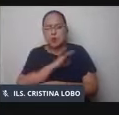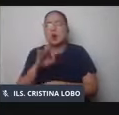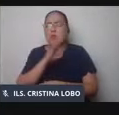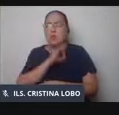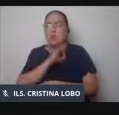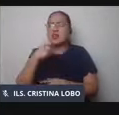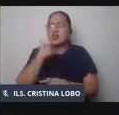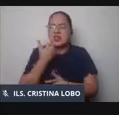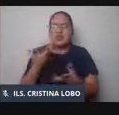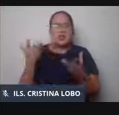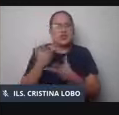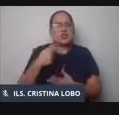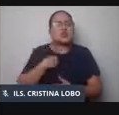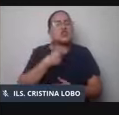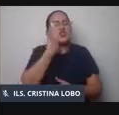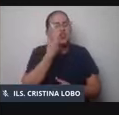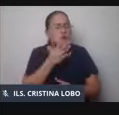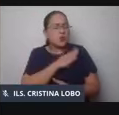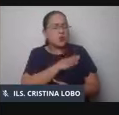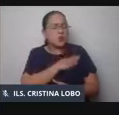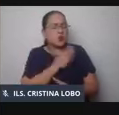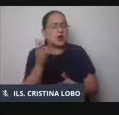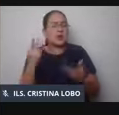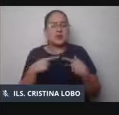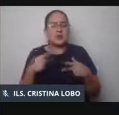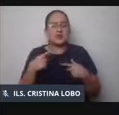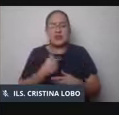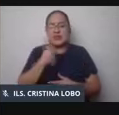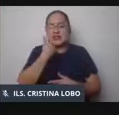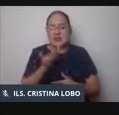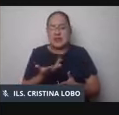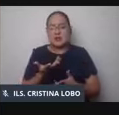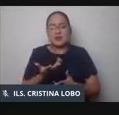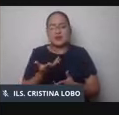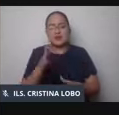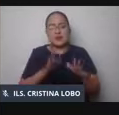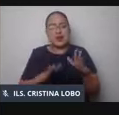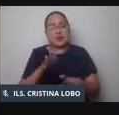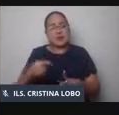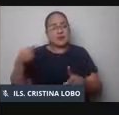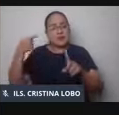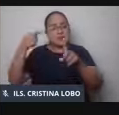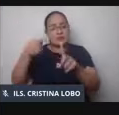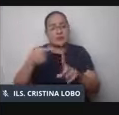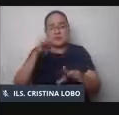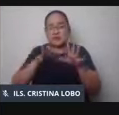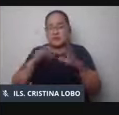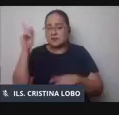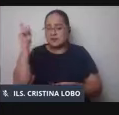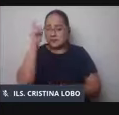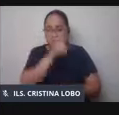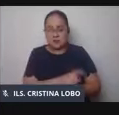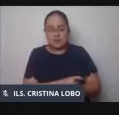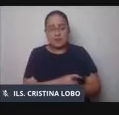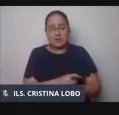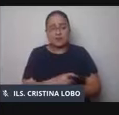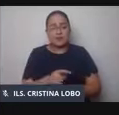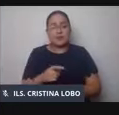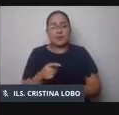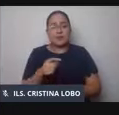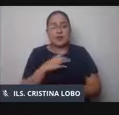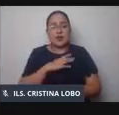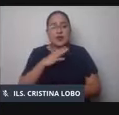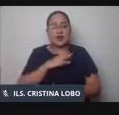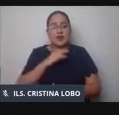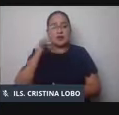ser bueno, ¿no? O quiero ser buena. Entonces, alcanzar esa meta es complejo. Bajar el estándar es